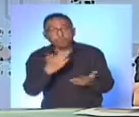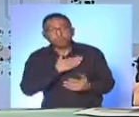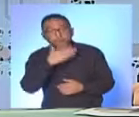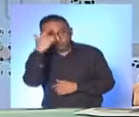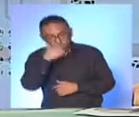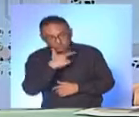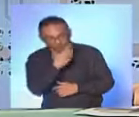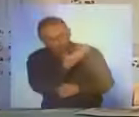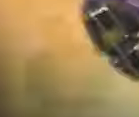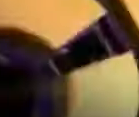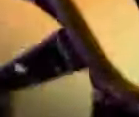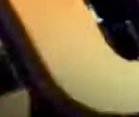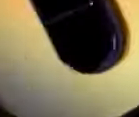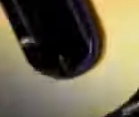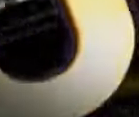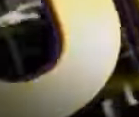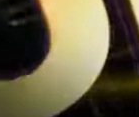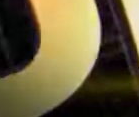noche.